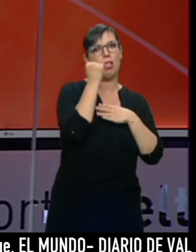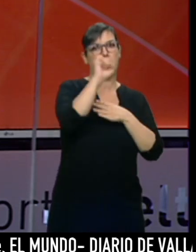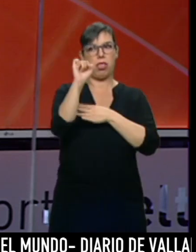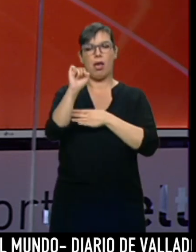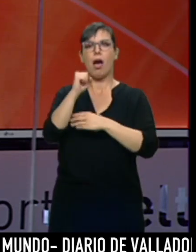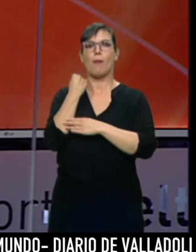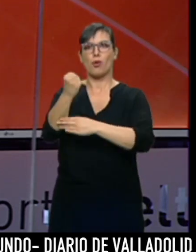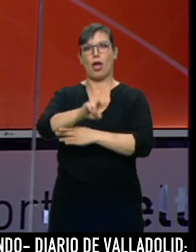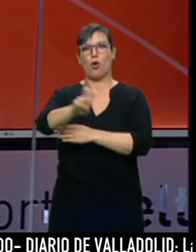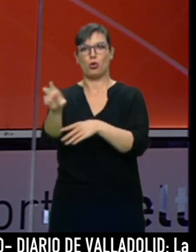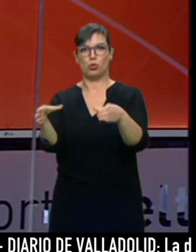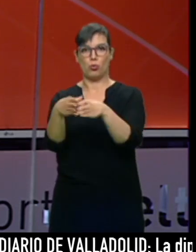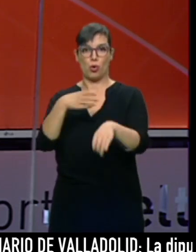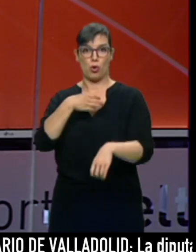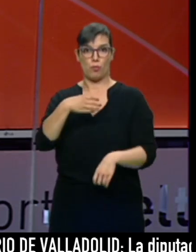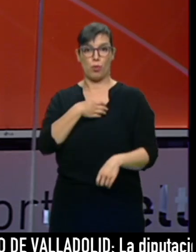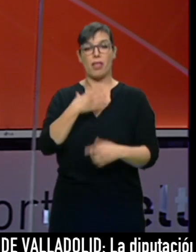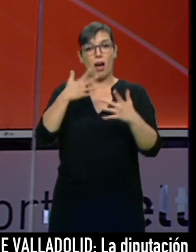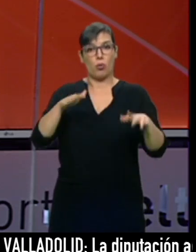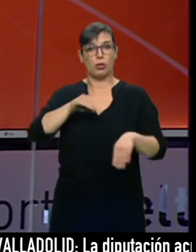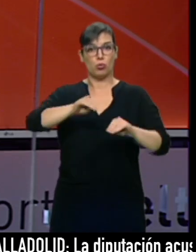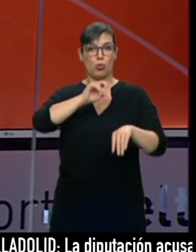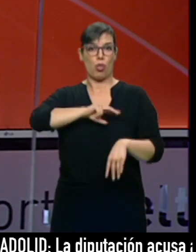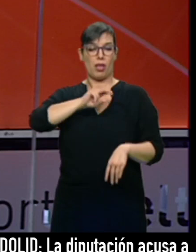una contra el PSOE hace apenas 2 semanas.